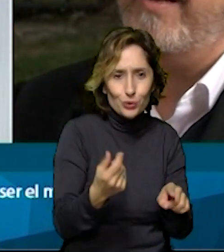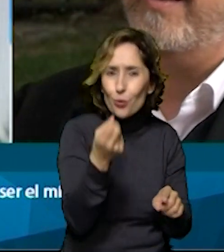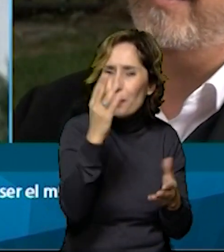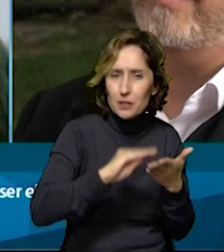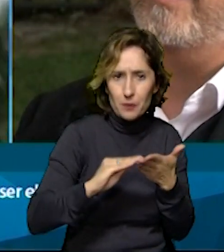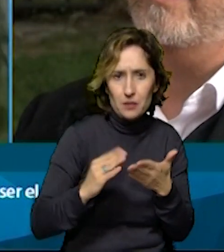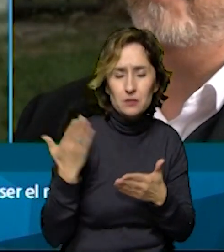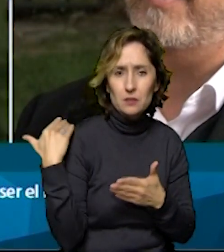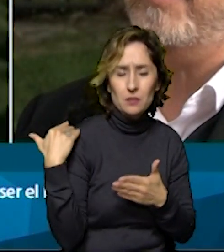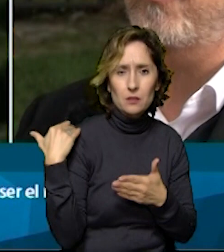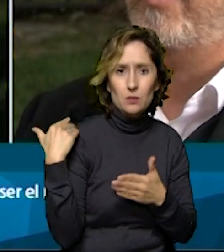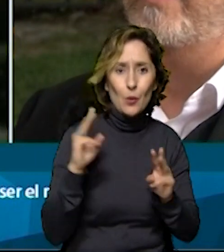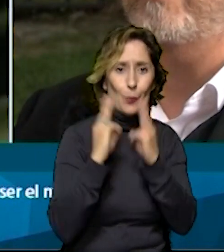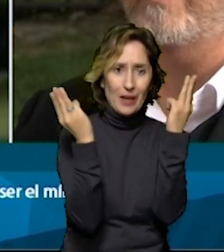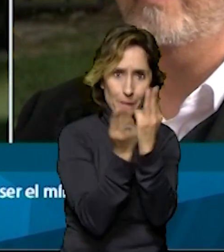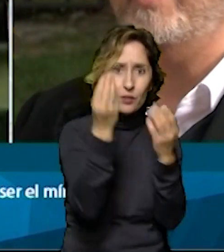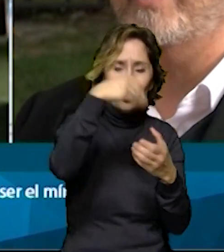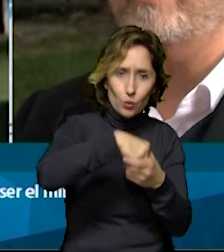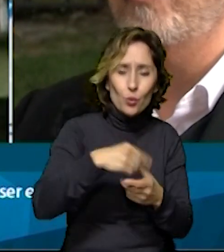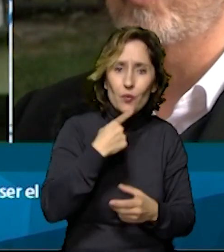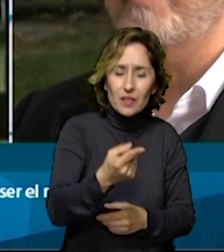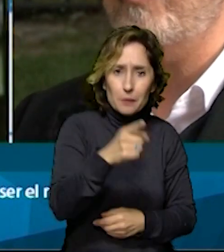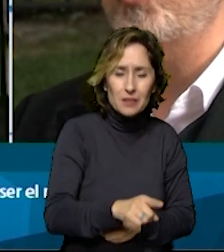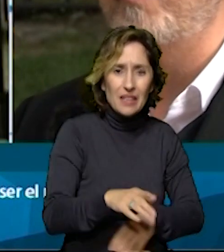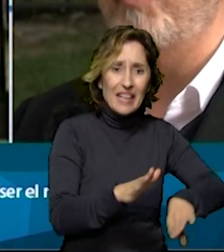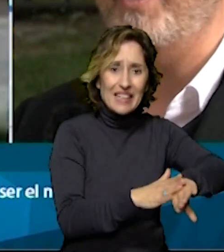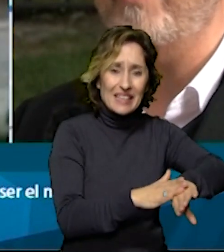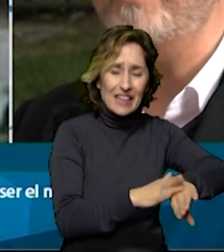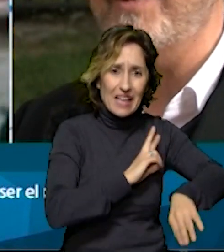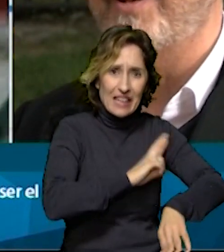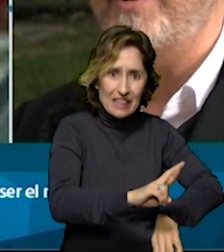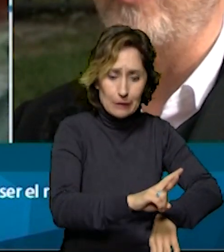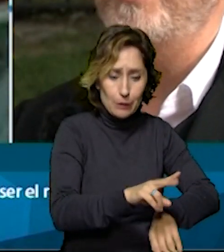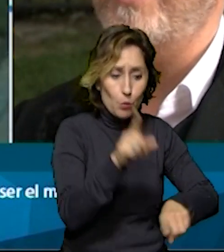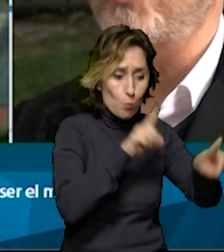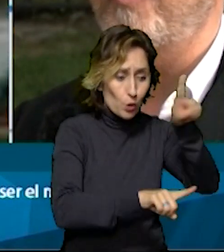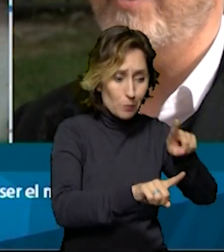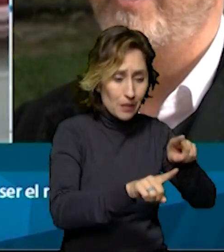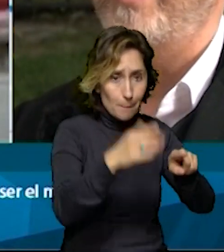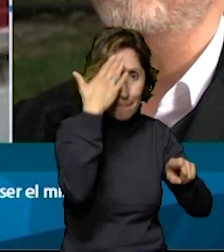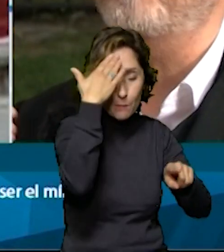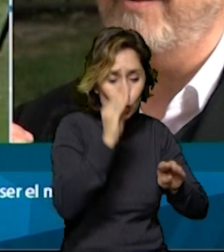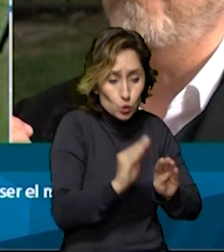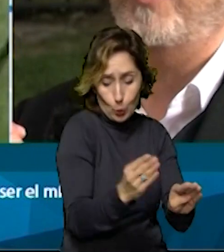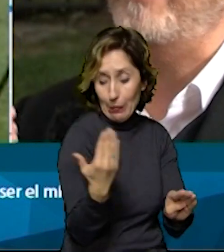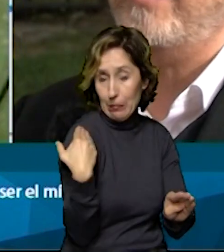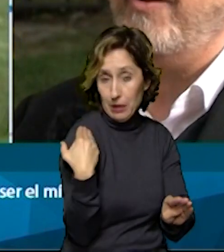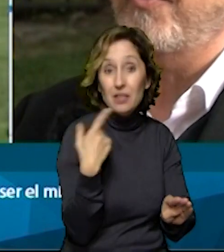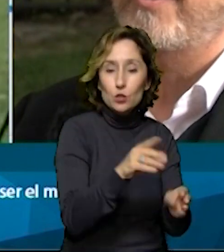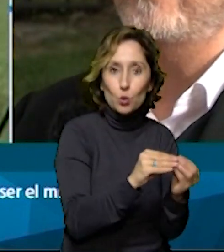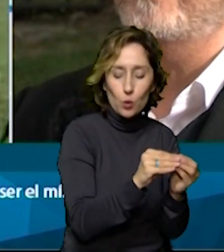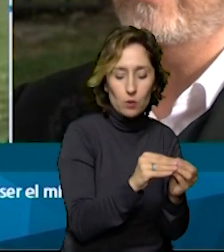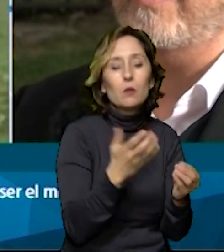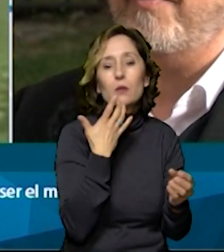dije en el Parlamento, la izquierda abertzale tiene un problema con su memoria reciente, que lo tiene que resolver. Es decir, por hablar